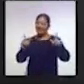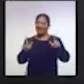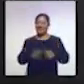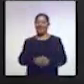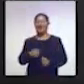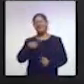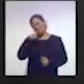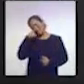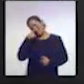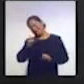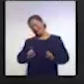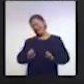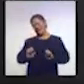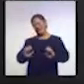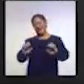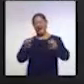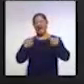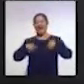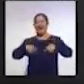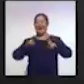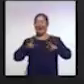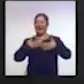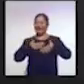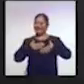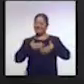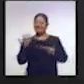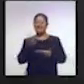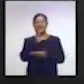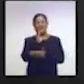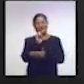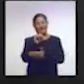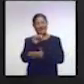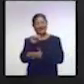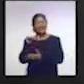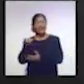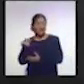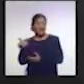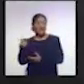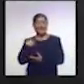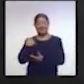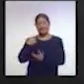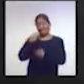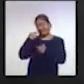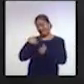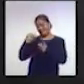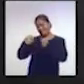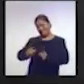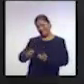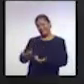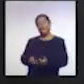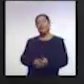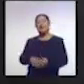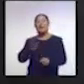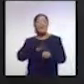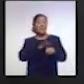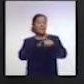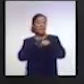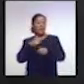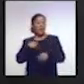un honor de veras representar, agradecer a la FENAM esta gran distinción, pero sobre todo el reto y el compromiso de